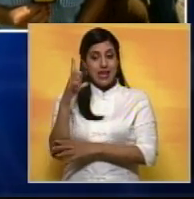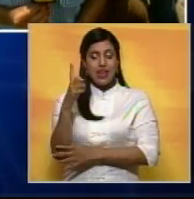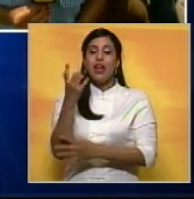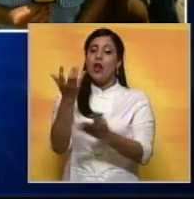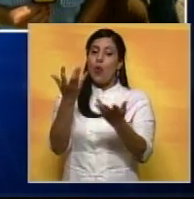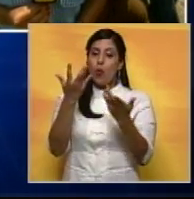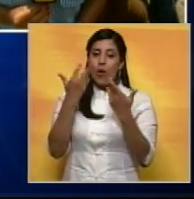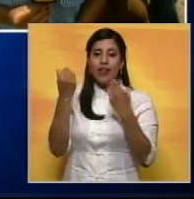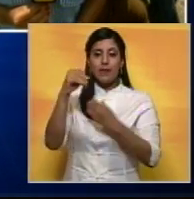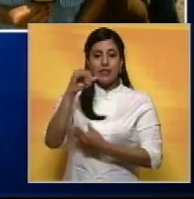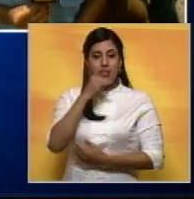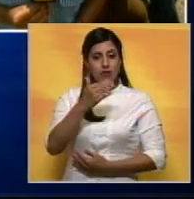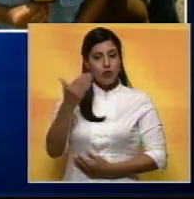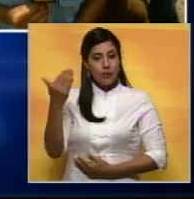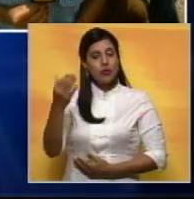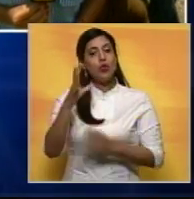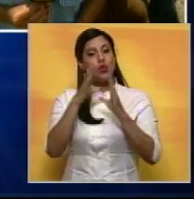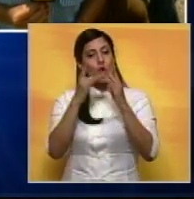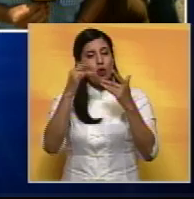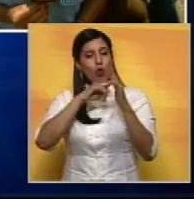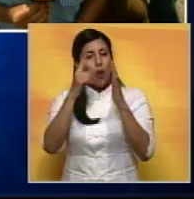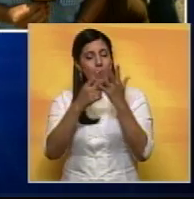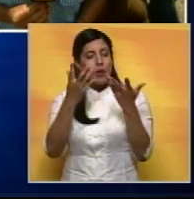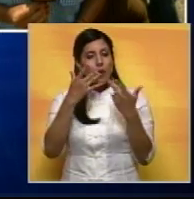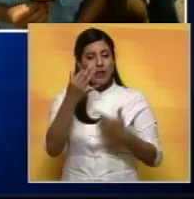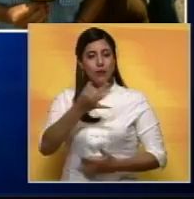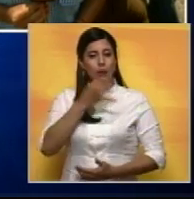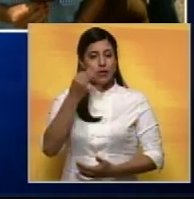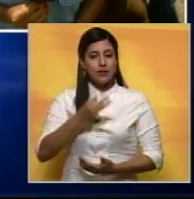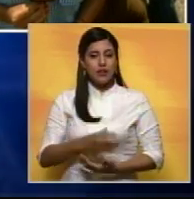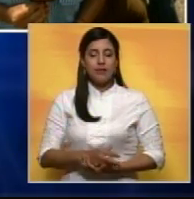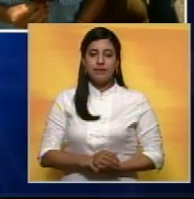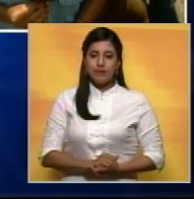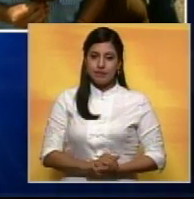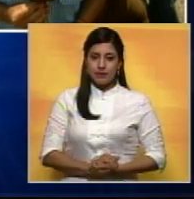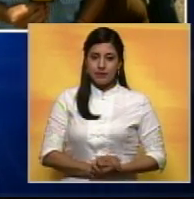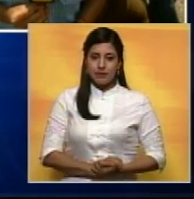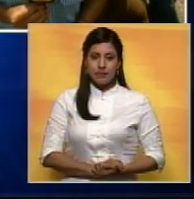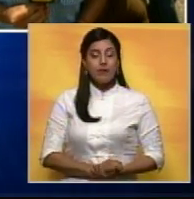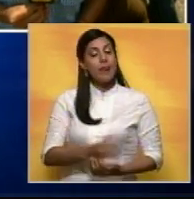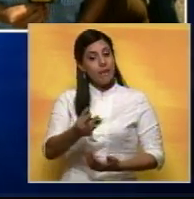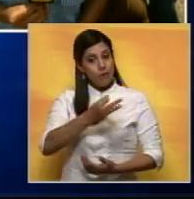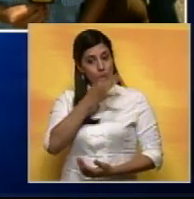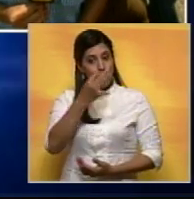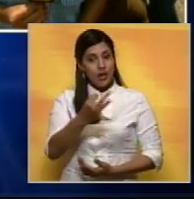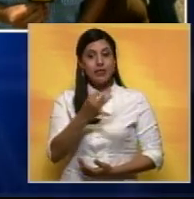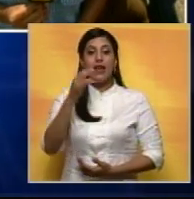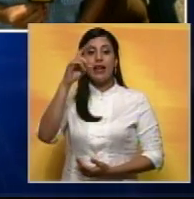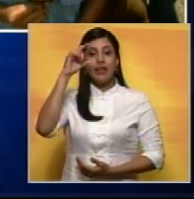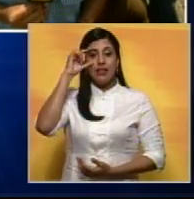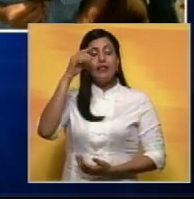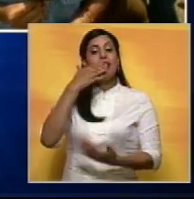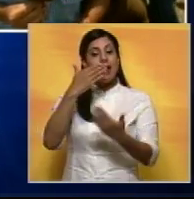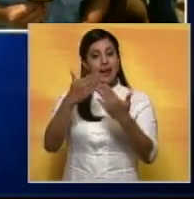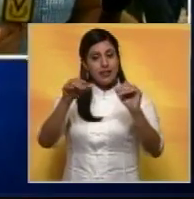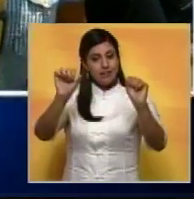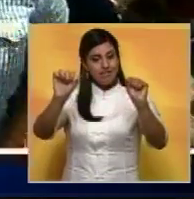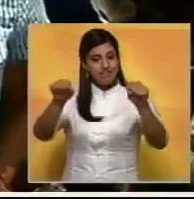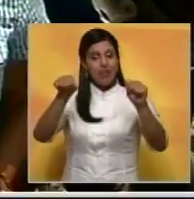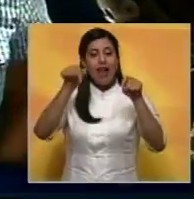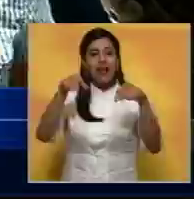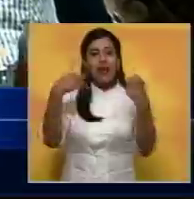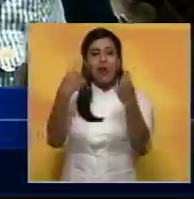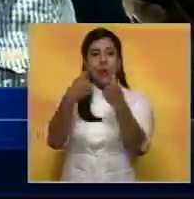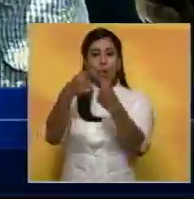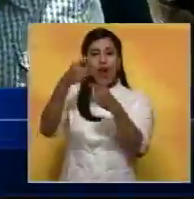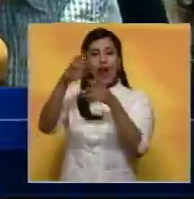quien nos trae más información, todos los detalles. Adelante, Lirio, buenas tardes, cuéntanos. Buenas tardes, Néstor. Gracias. Exactamente. Estamos acá en